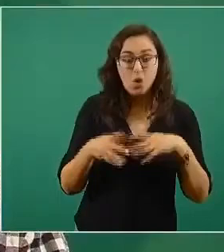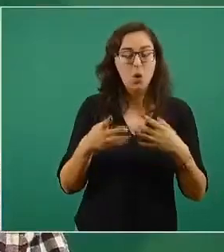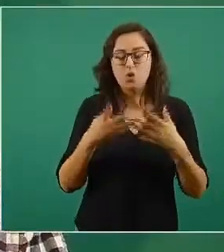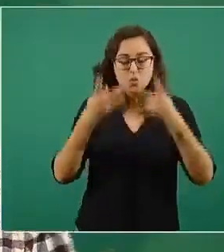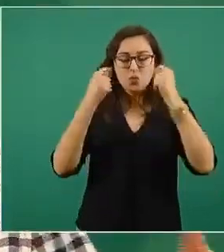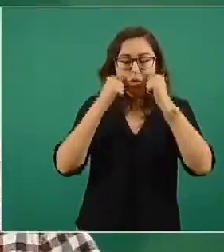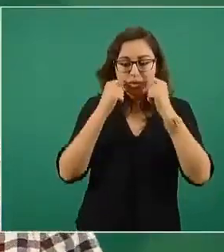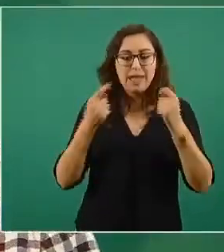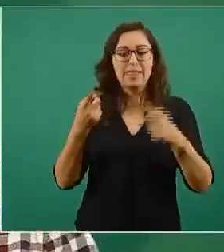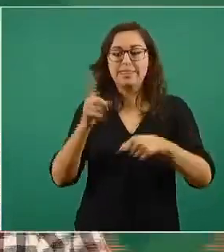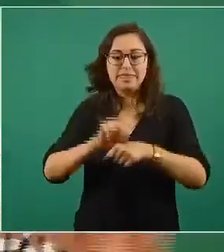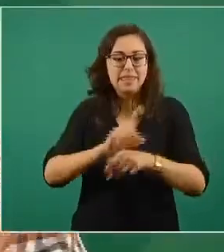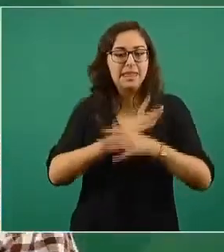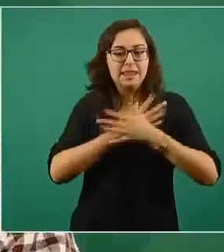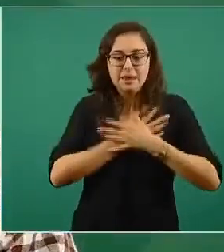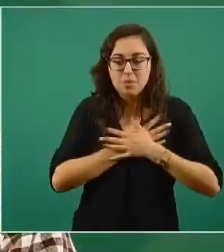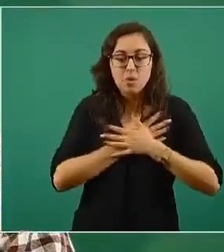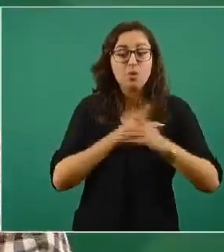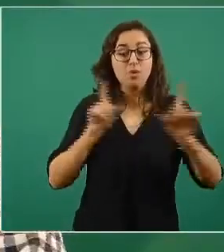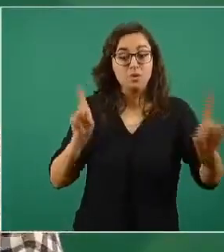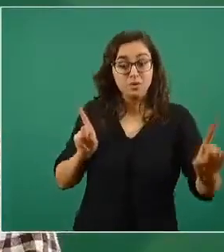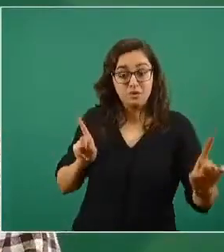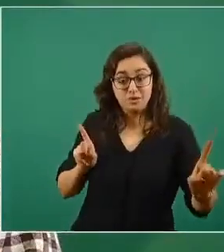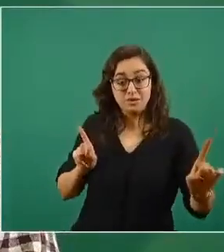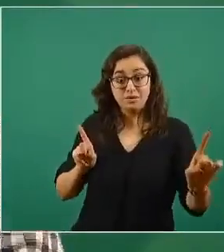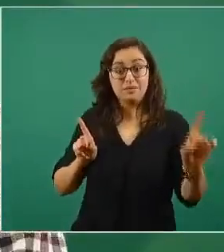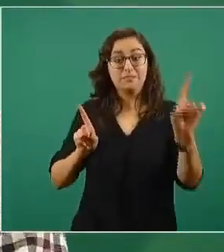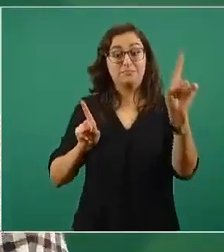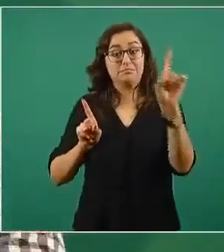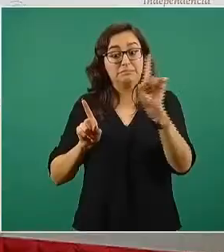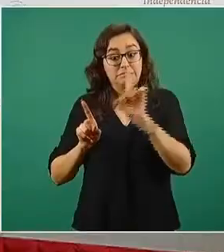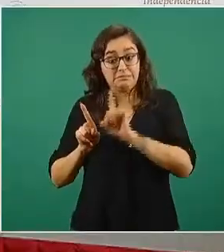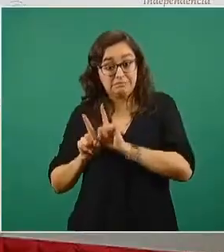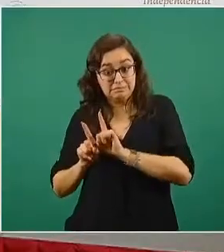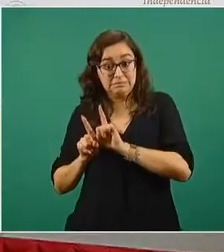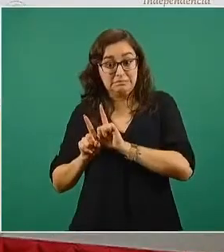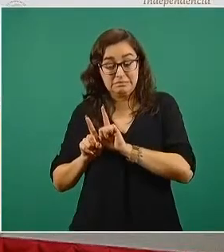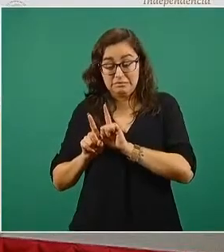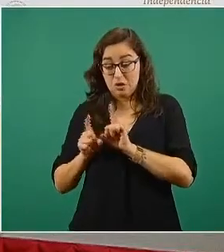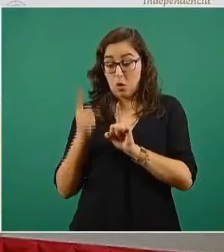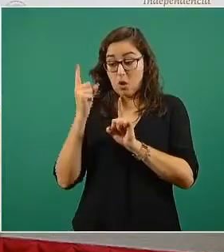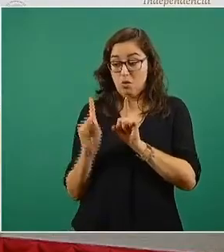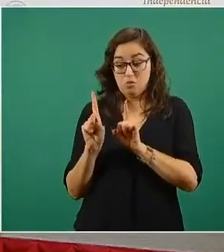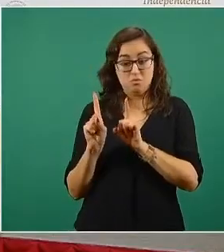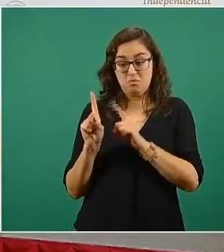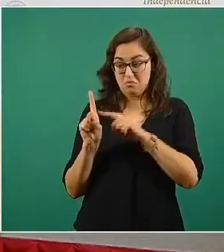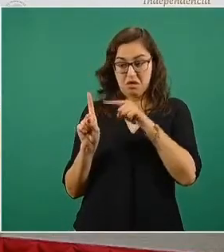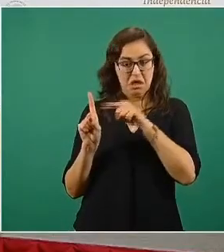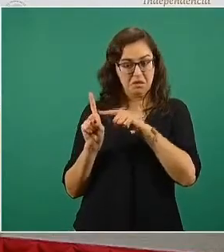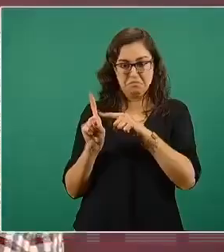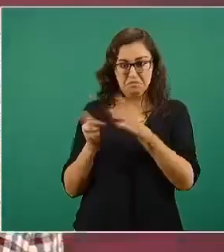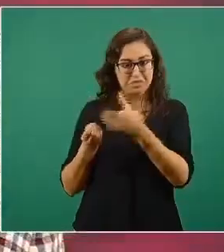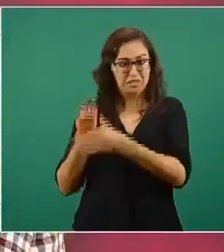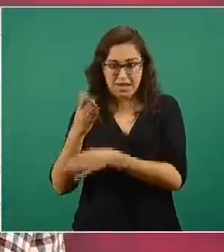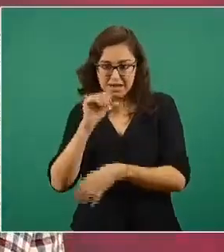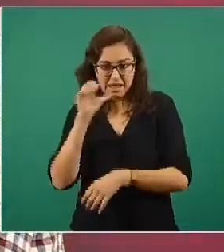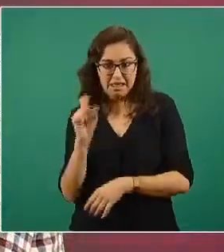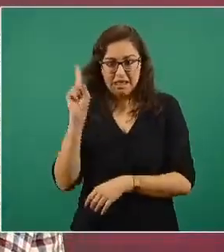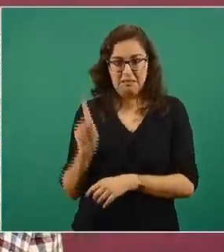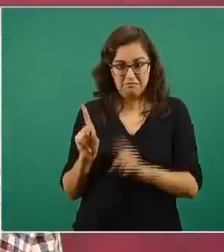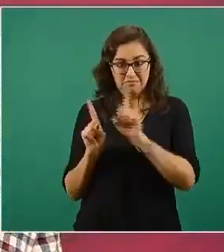Amor y la Amistad, en todo momento al regresar al sitio común, a la casa, por ejemplo, puede traer la